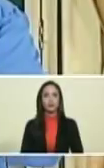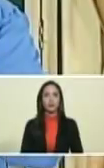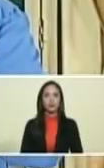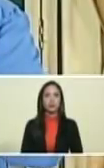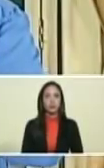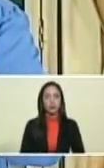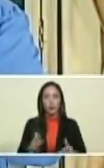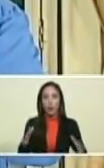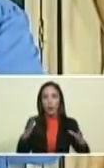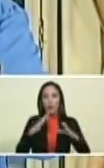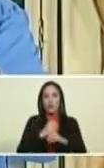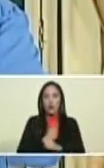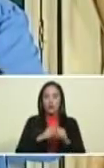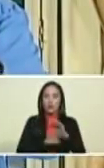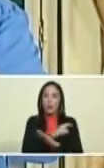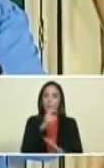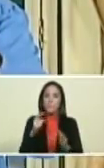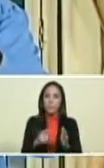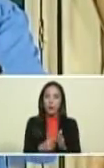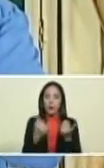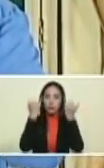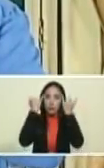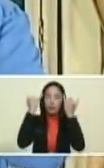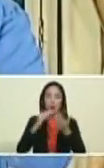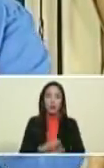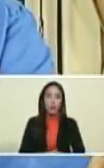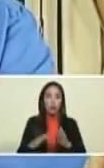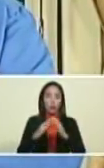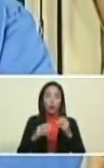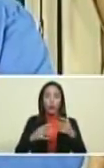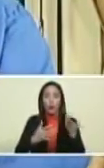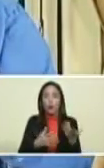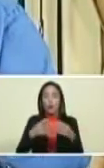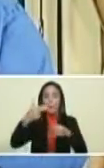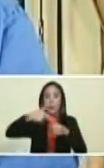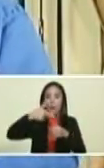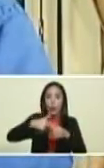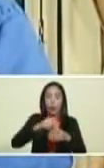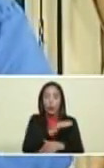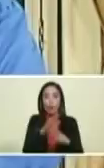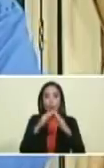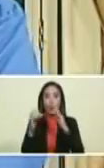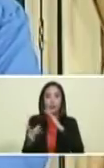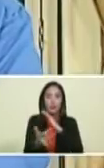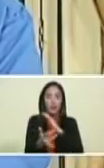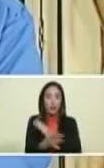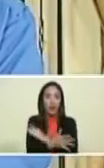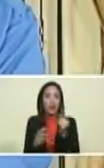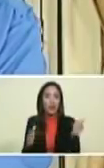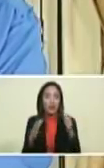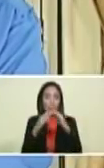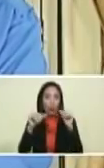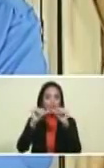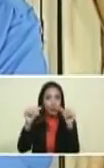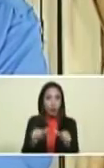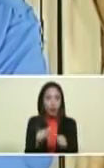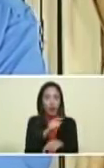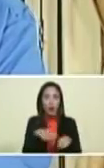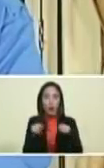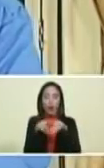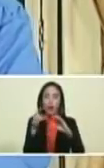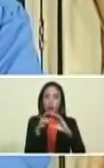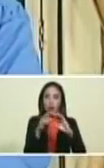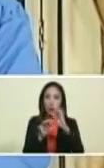confianza absoluta, que la nueva política de hidrocarburos, con el sistema tecnológico del carnet de la patria y de esta máquina de